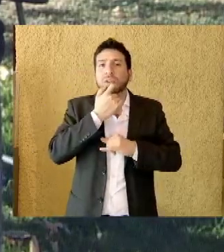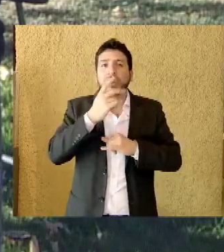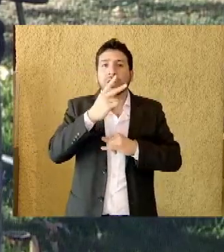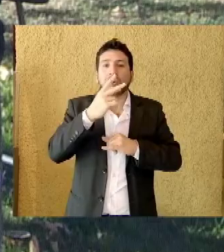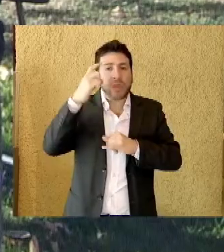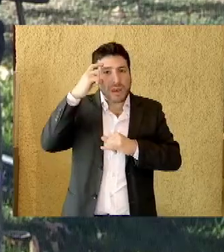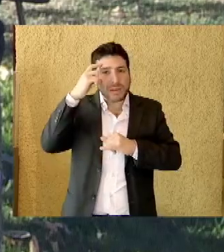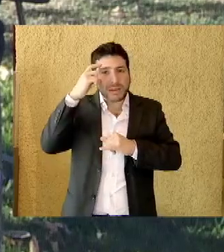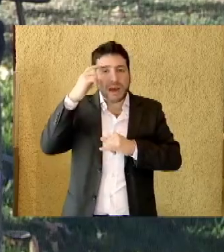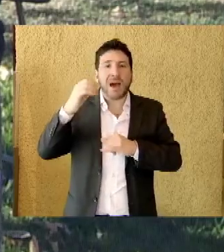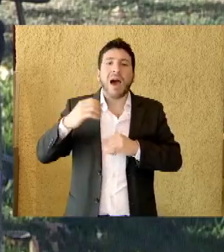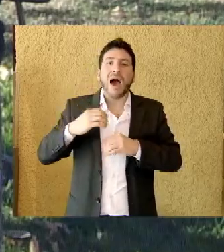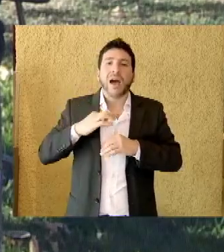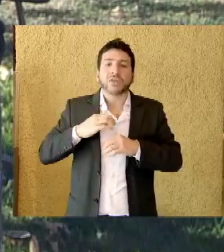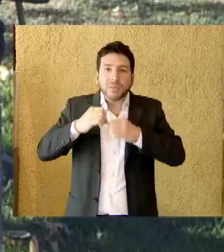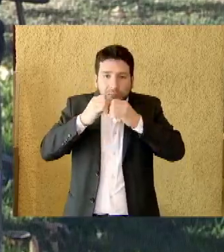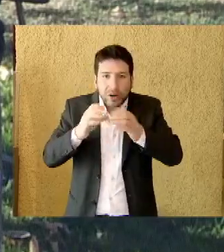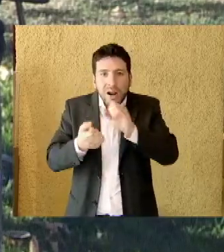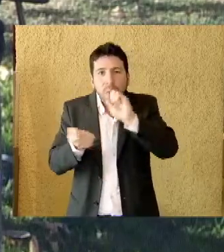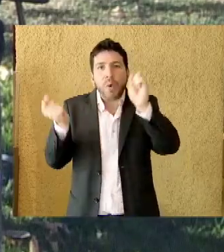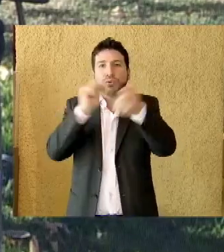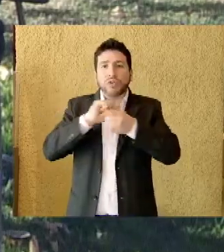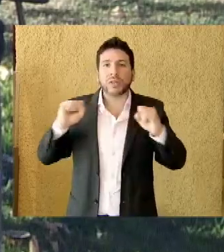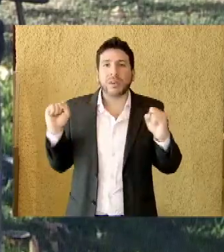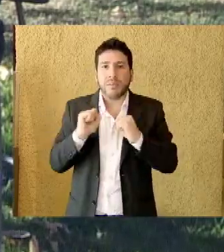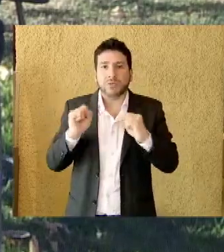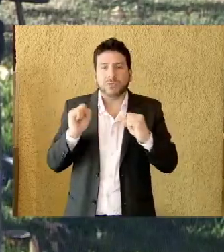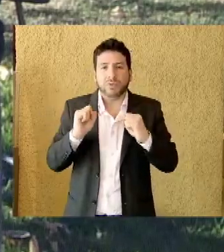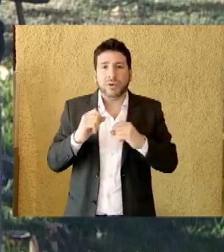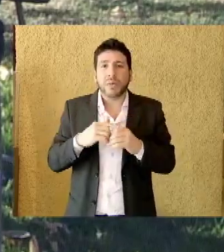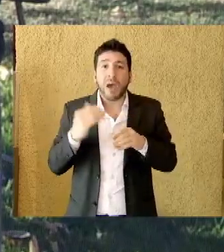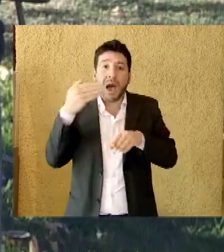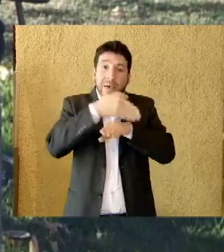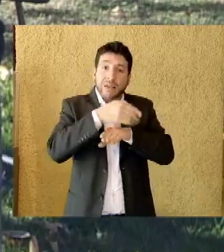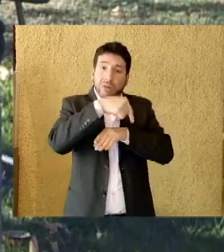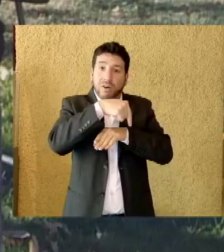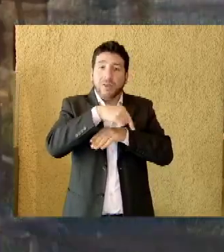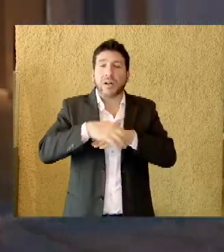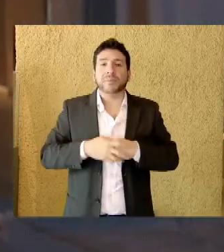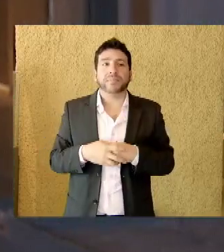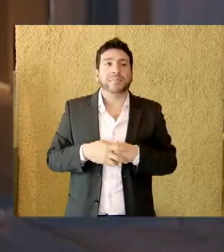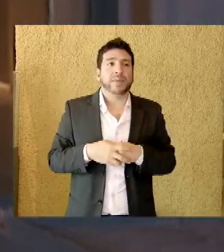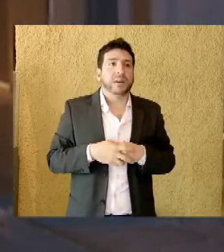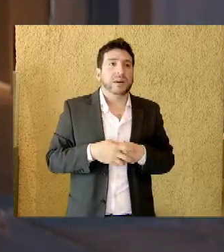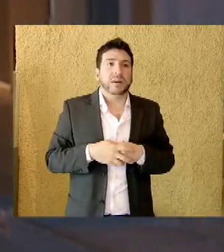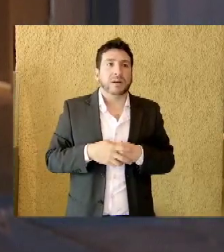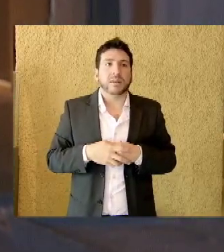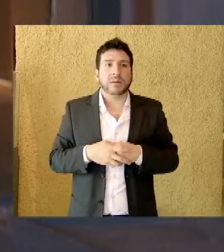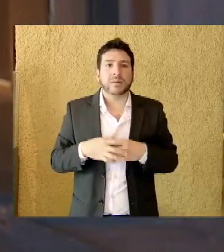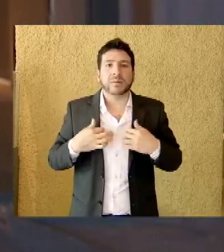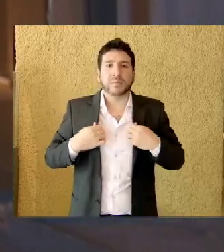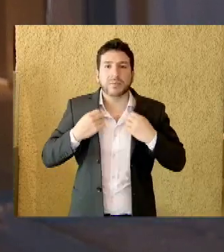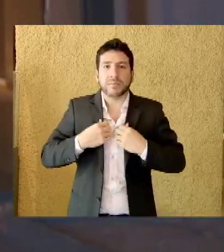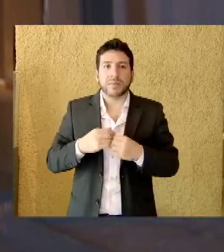años de la Revolución. Y ahora vamos a ir con nuestro compañero Ezequiel, que está justamente adentro del Museo. Exe, con vos. ¿Qué tal, Anita? Bueno,